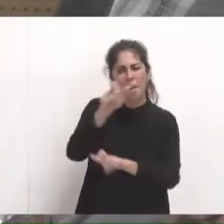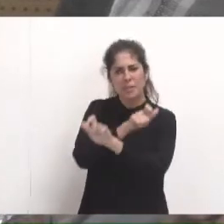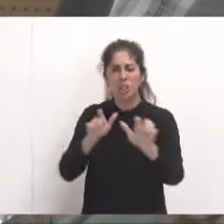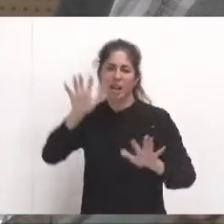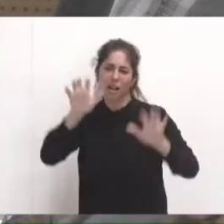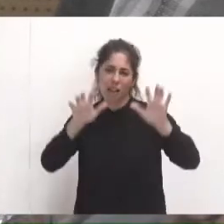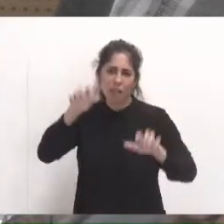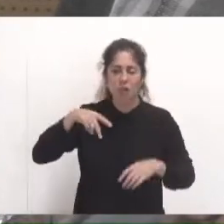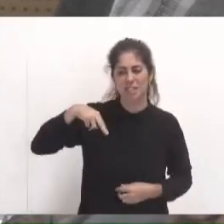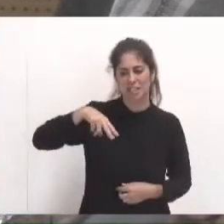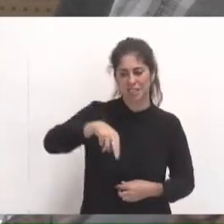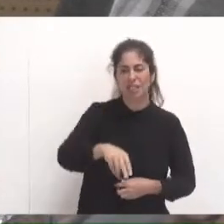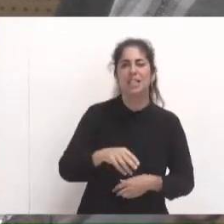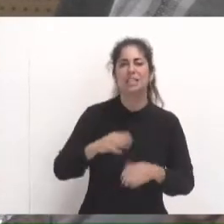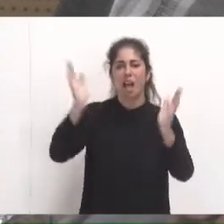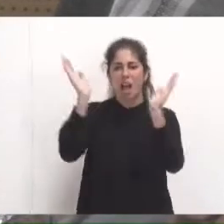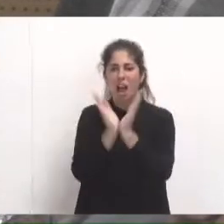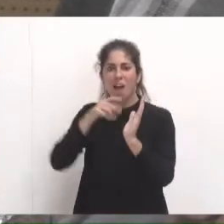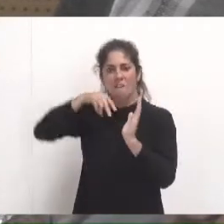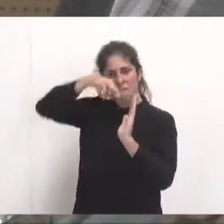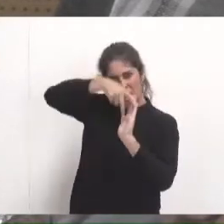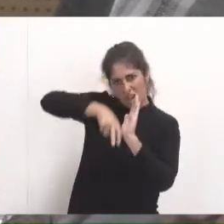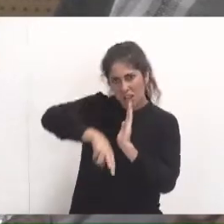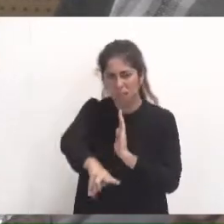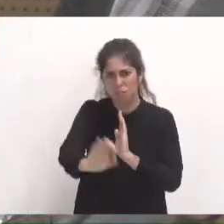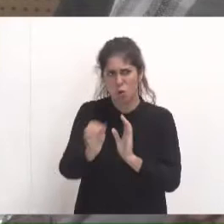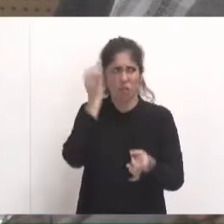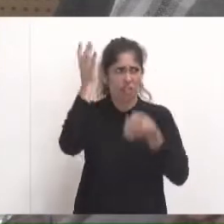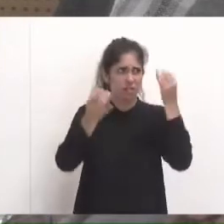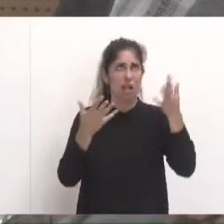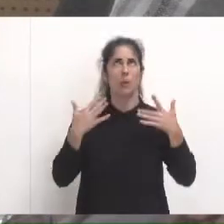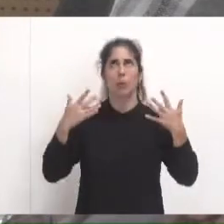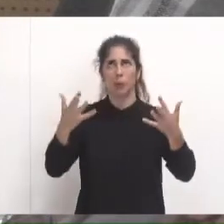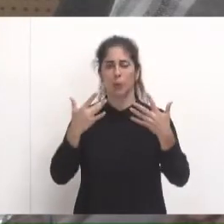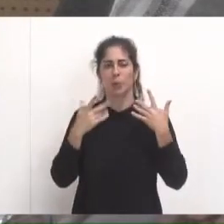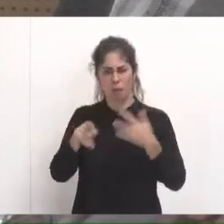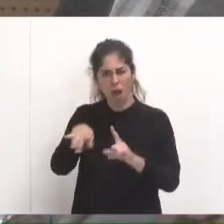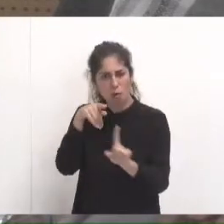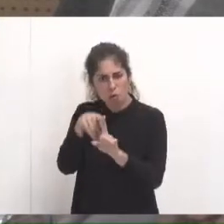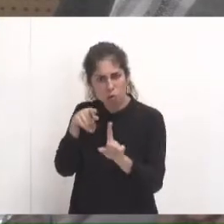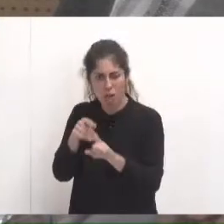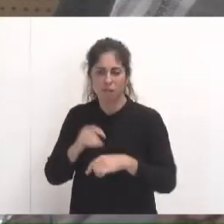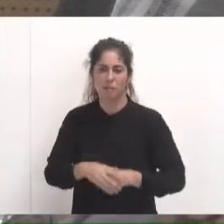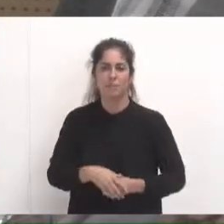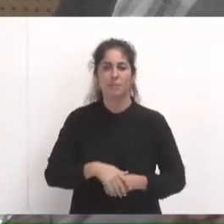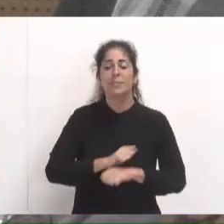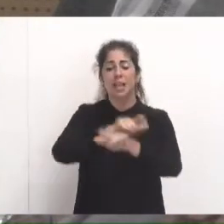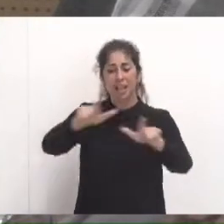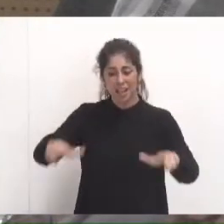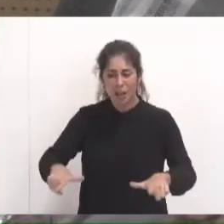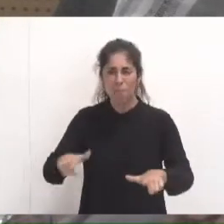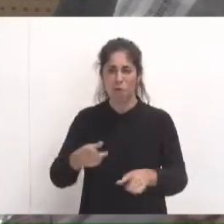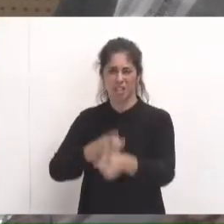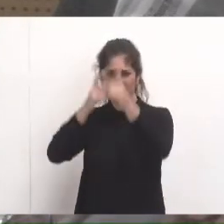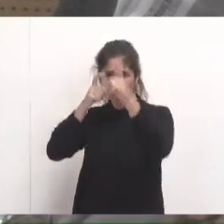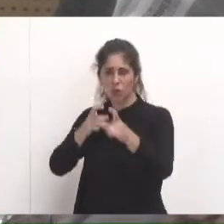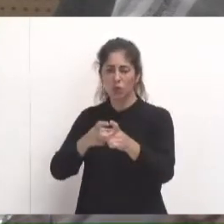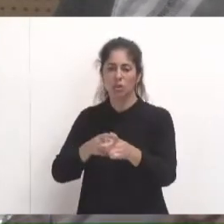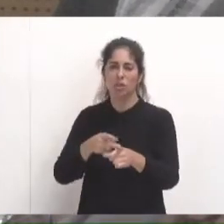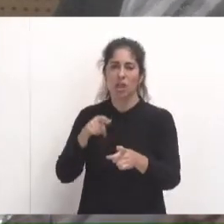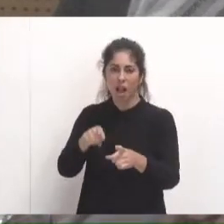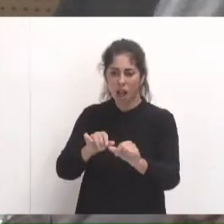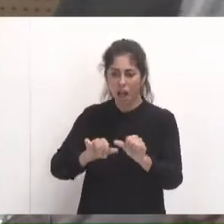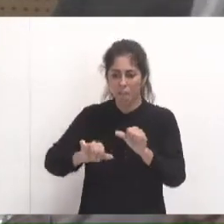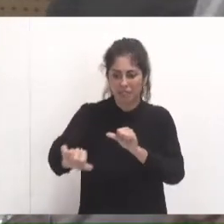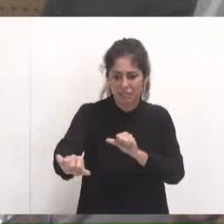senderistas, practicantes de barranquismo y otras actividades al aire libre. Una vez conocido el cierre de las actividades de tiro al plato, existe la posibilidad de que se reactiven